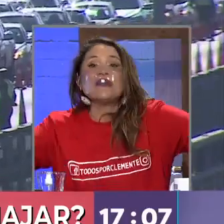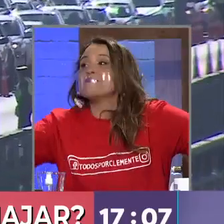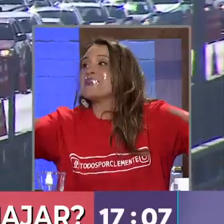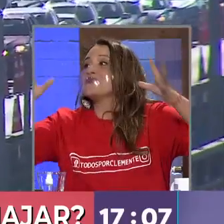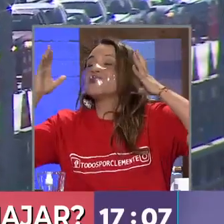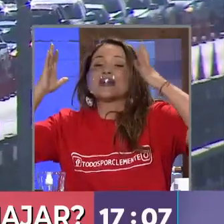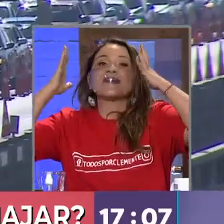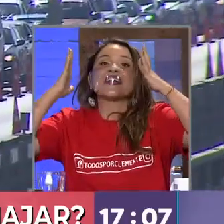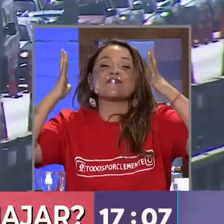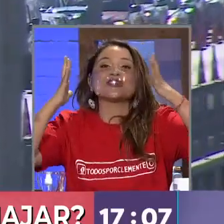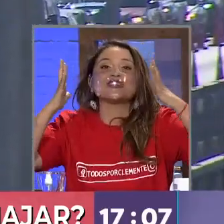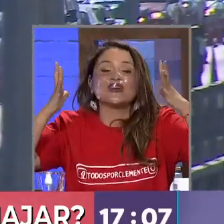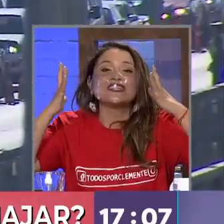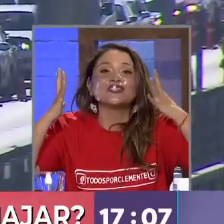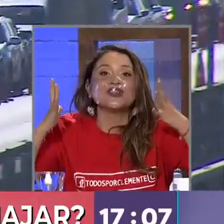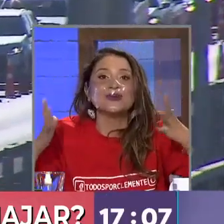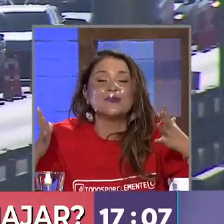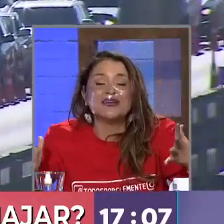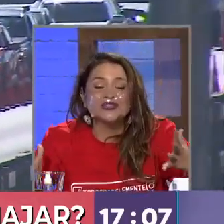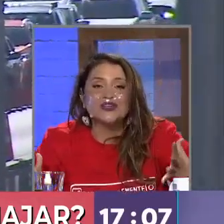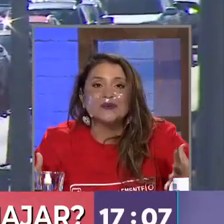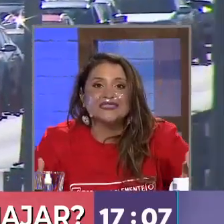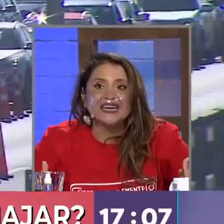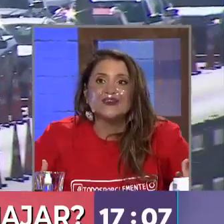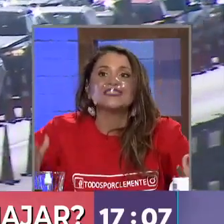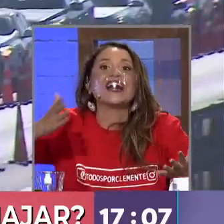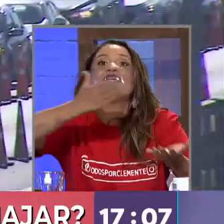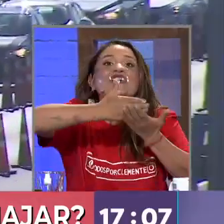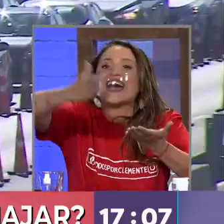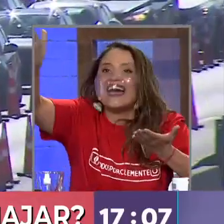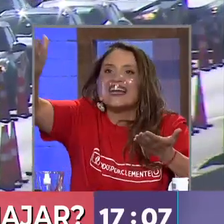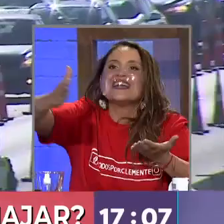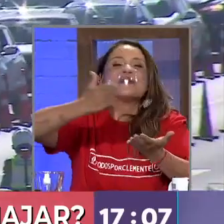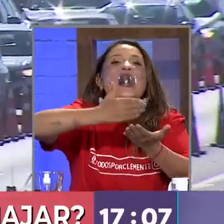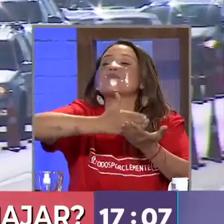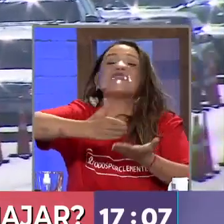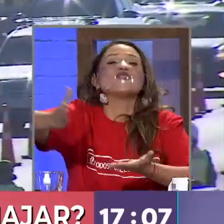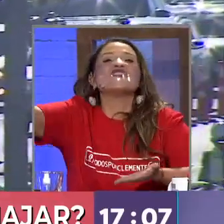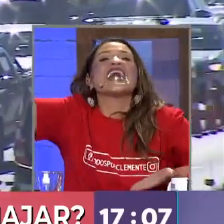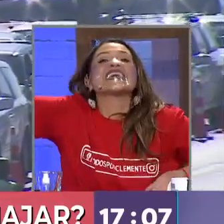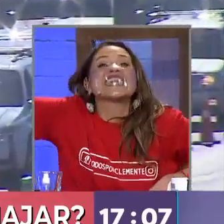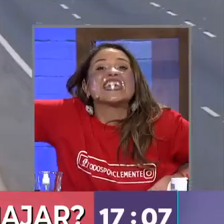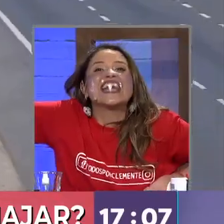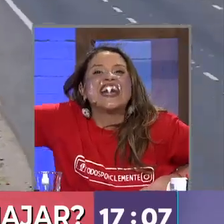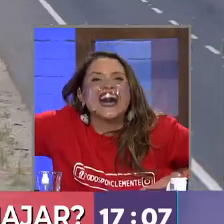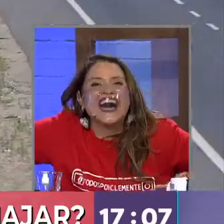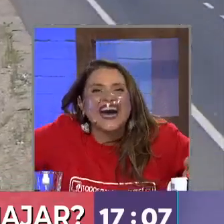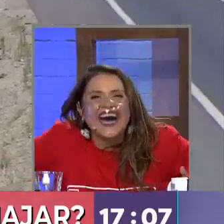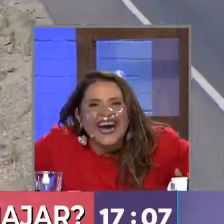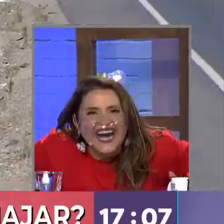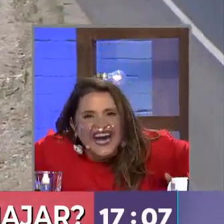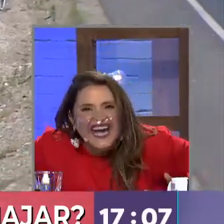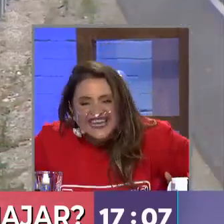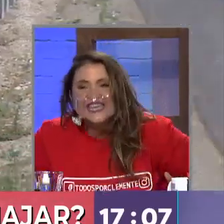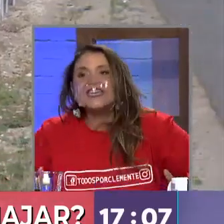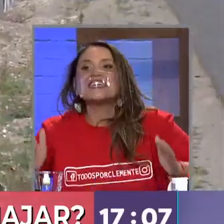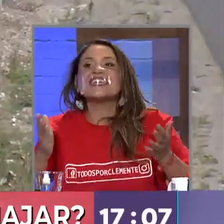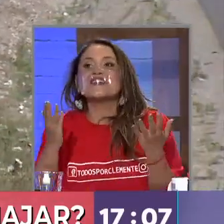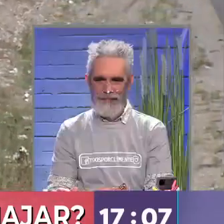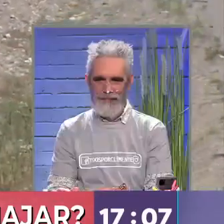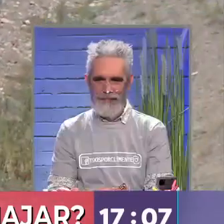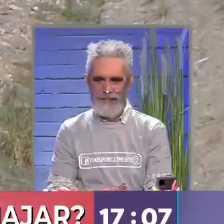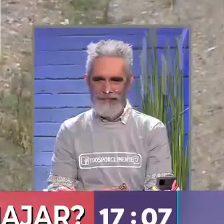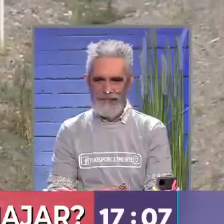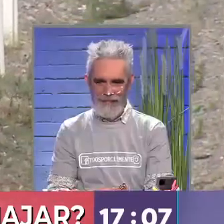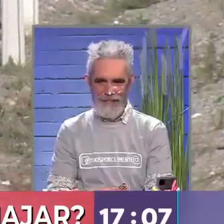asustada? Nunca me había cambiado tanto calzones como en marzo del año pasado, y ahora armando viaje. Y